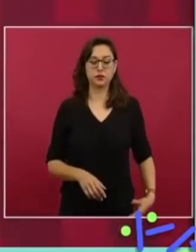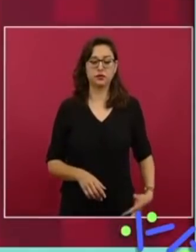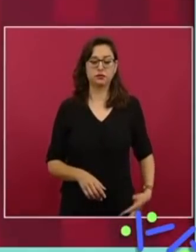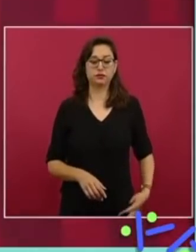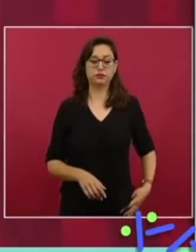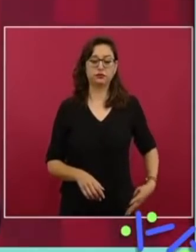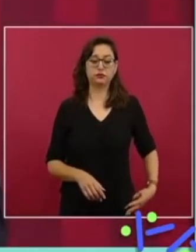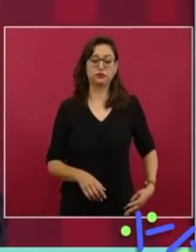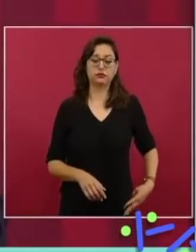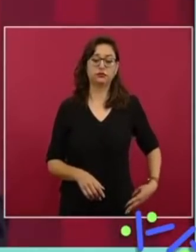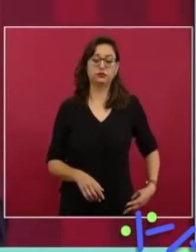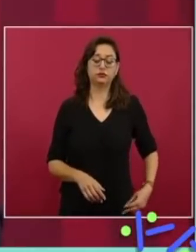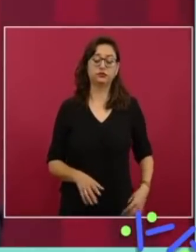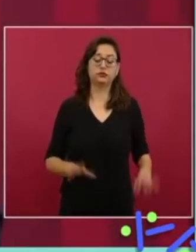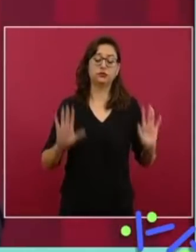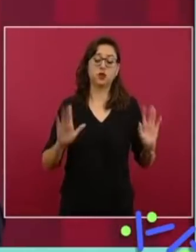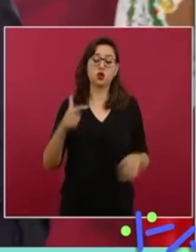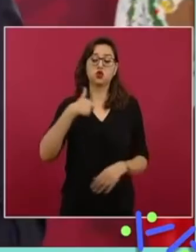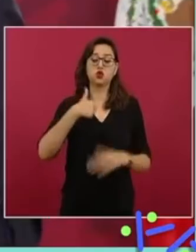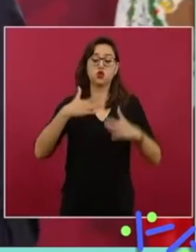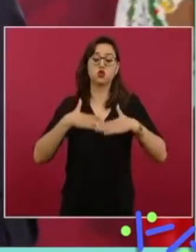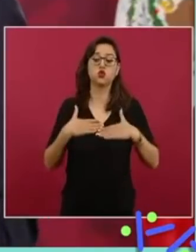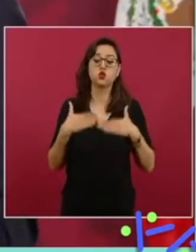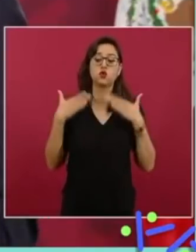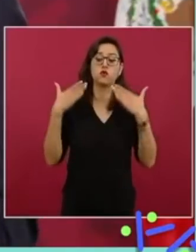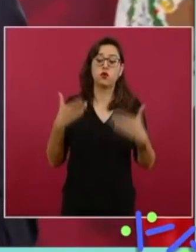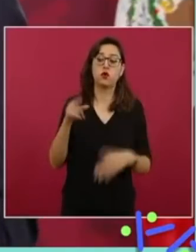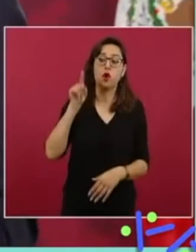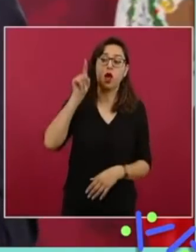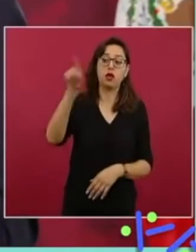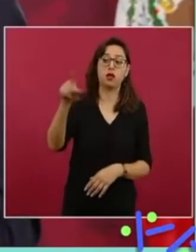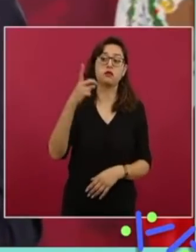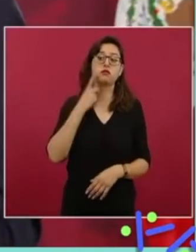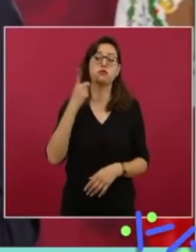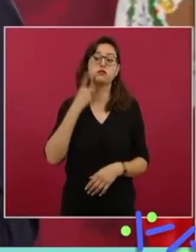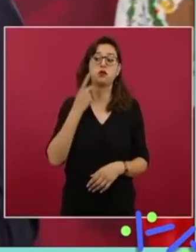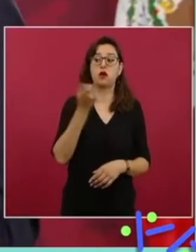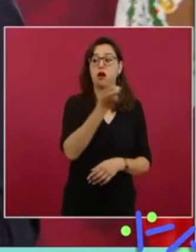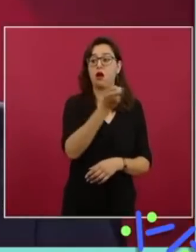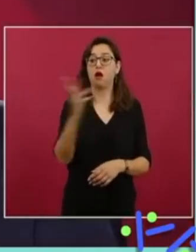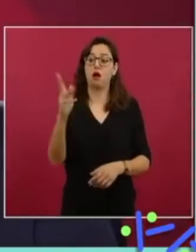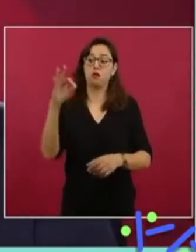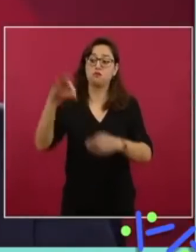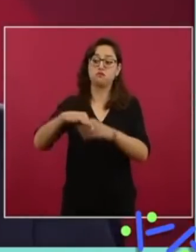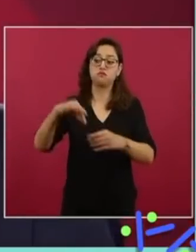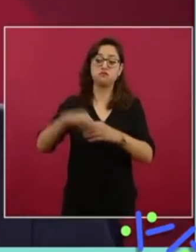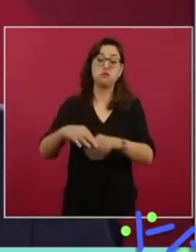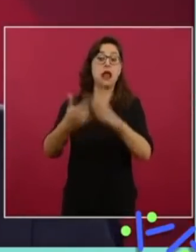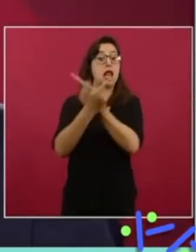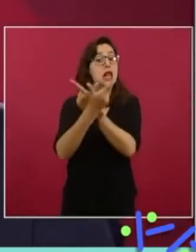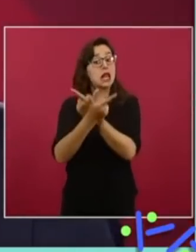confiando en que van a votar libremente y se van a rebelar.